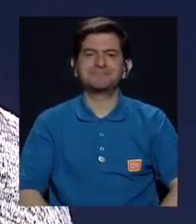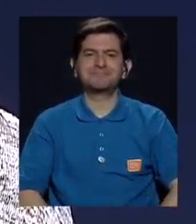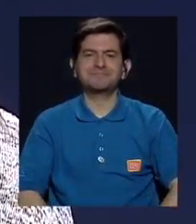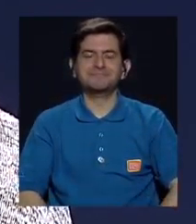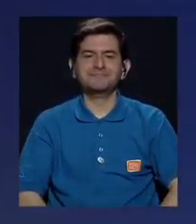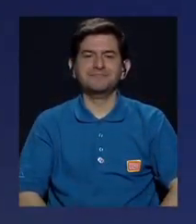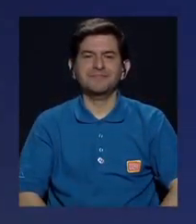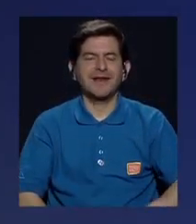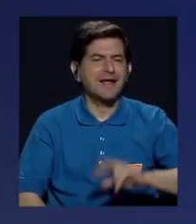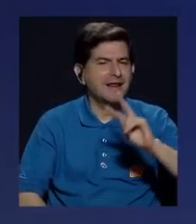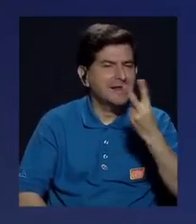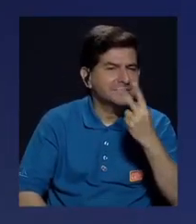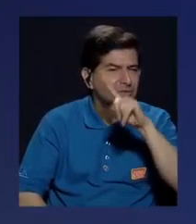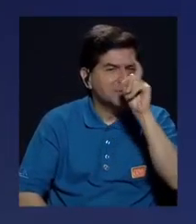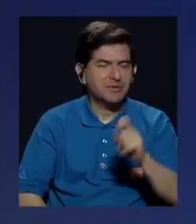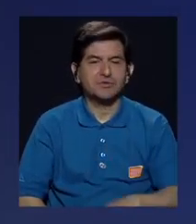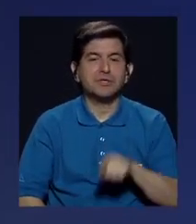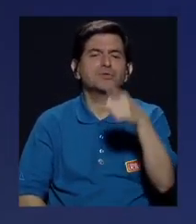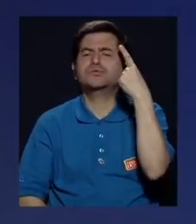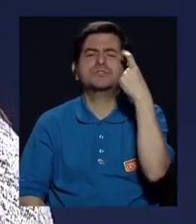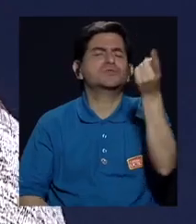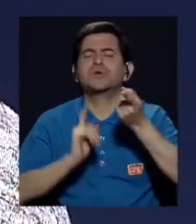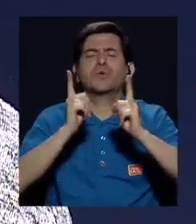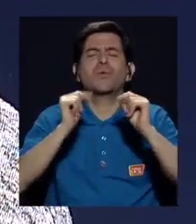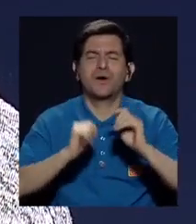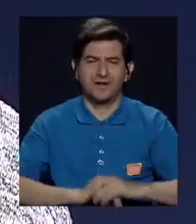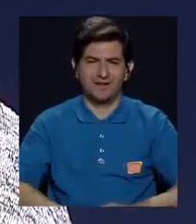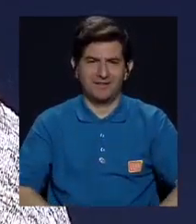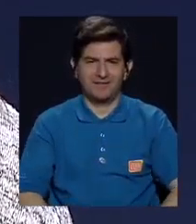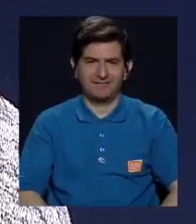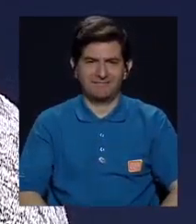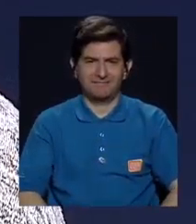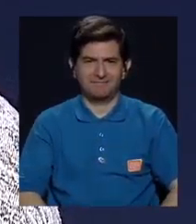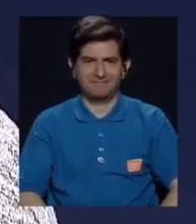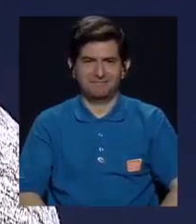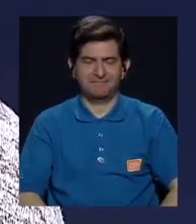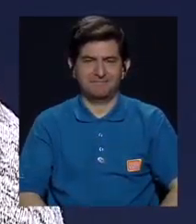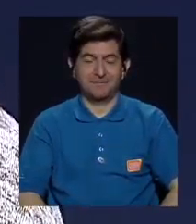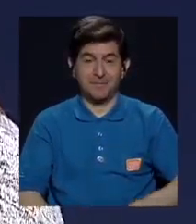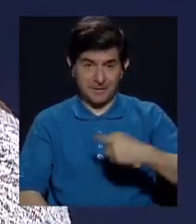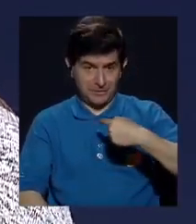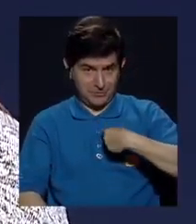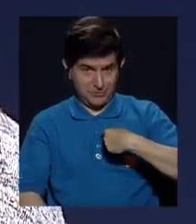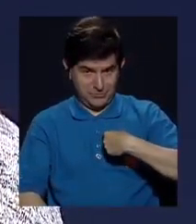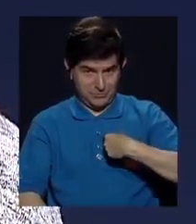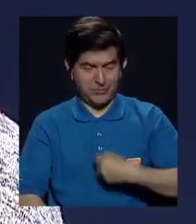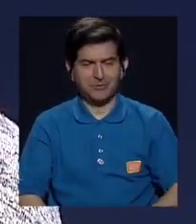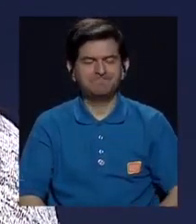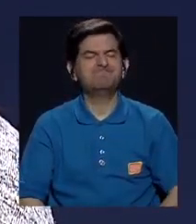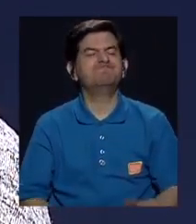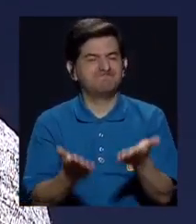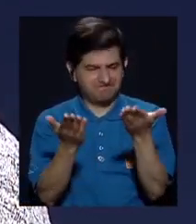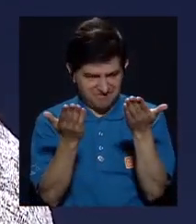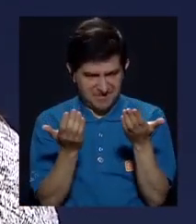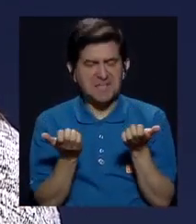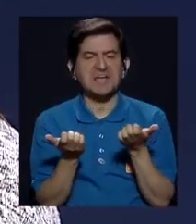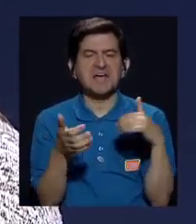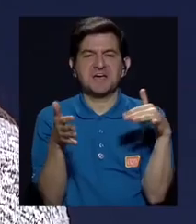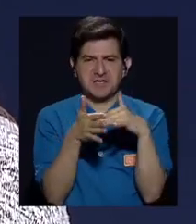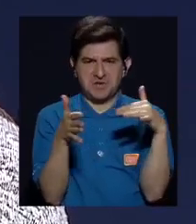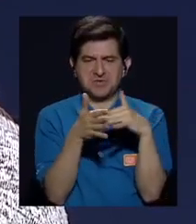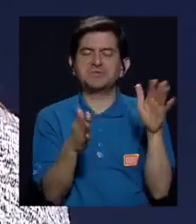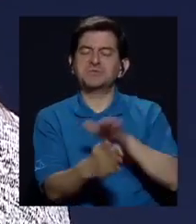Perdón, ¿cuál era la segunda pregunta? La segunda, ¿cuáles son sus sueños? Ajá. Bueno, yo definitivamente quiero